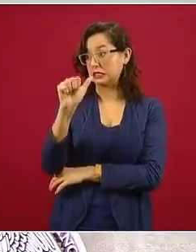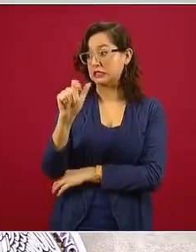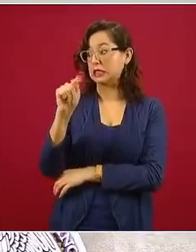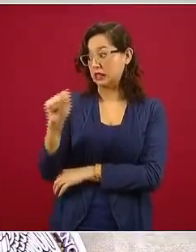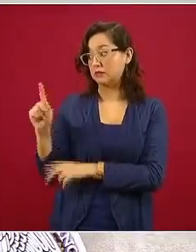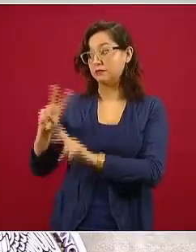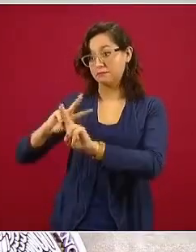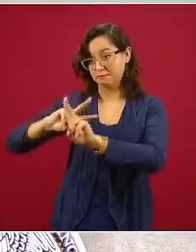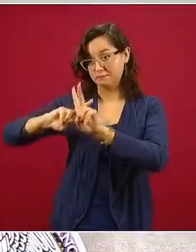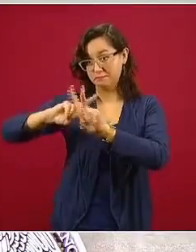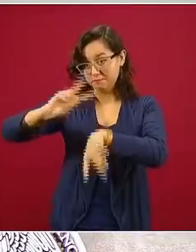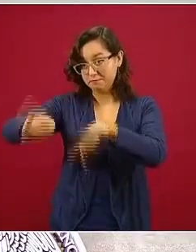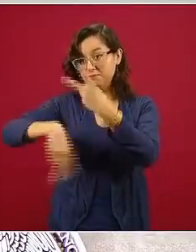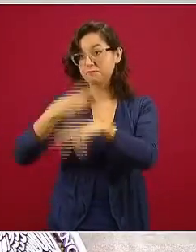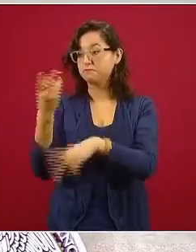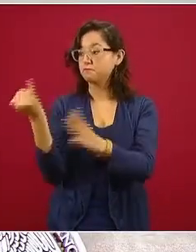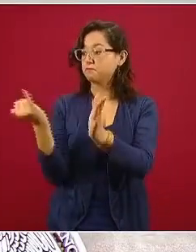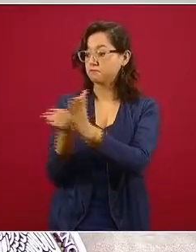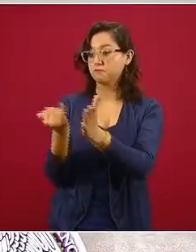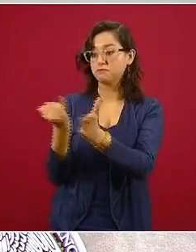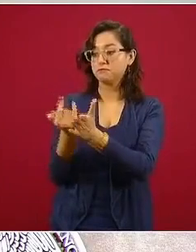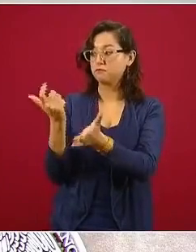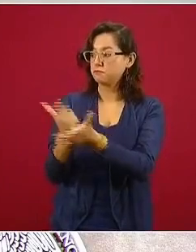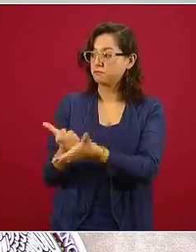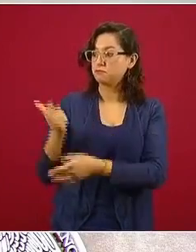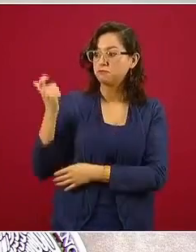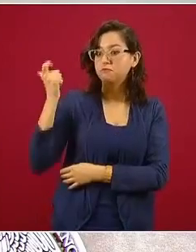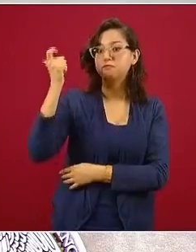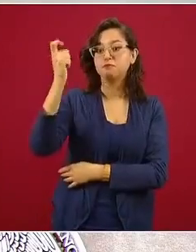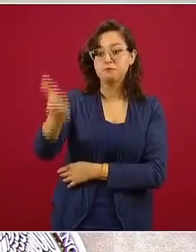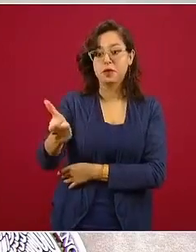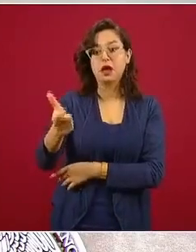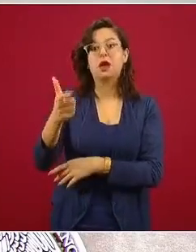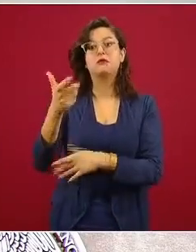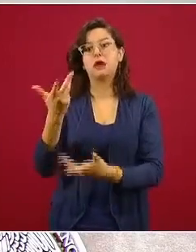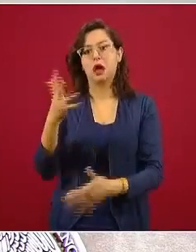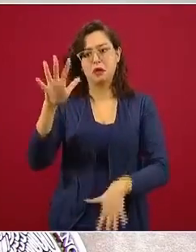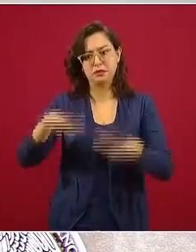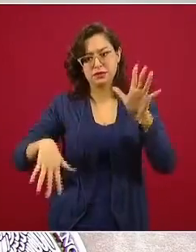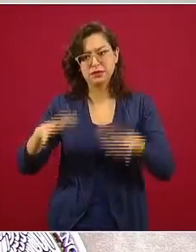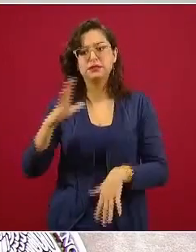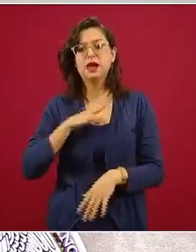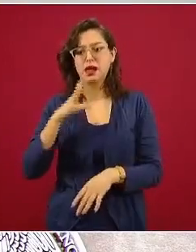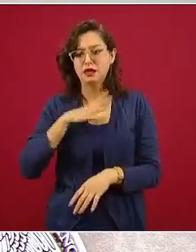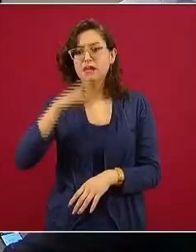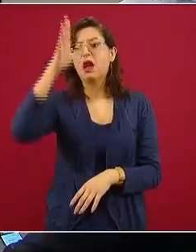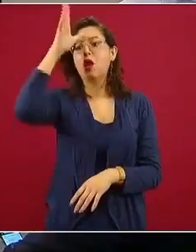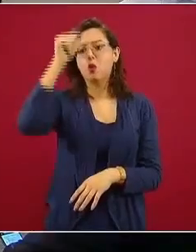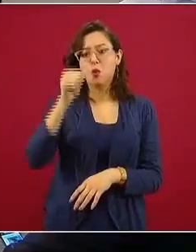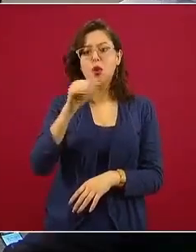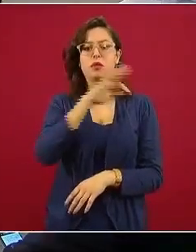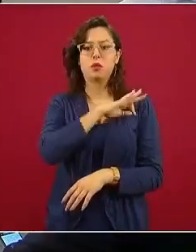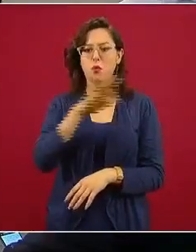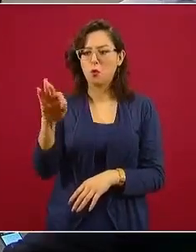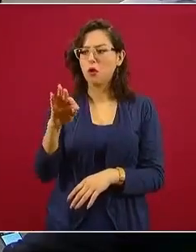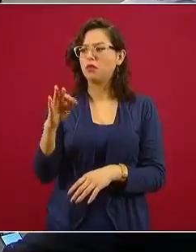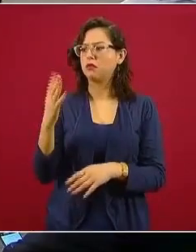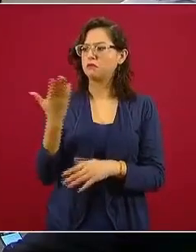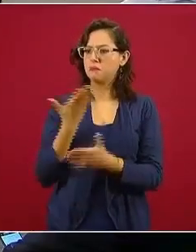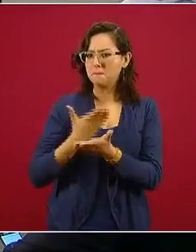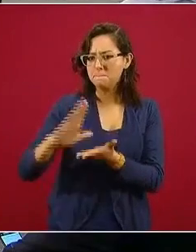impuestos y, como los convenios que tiene el SAT muchas veces, se van a regularizar sin